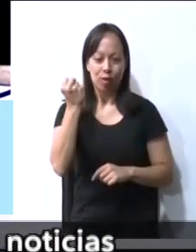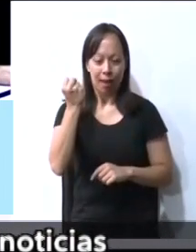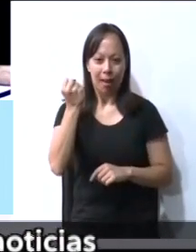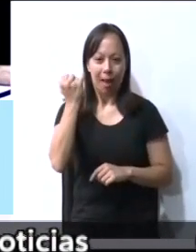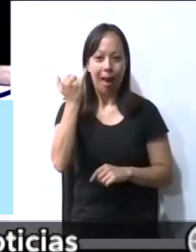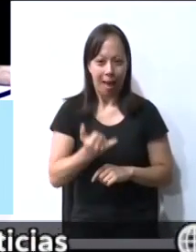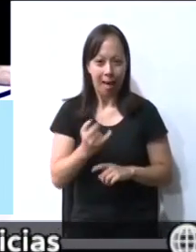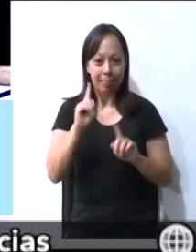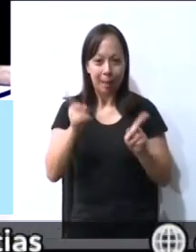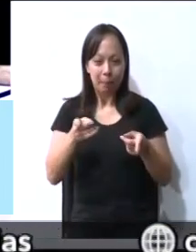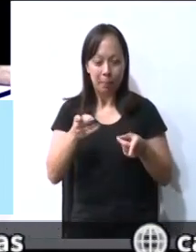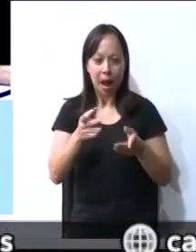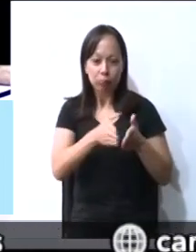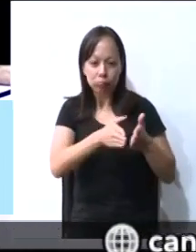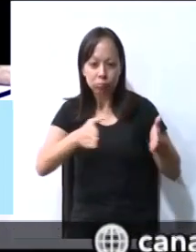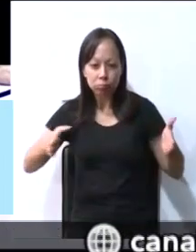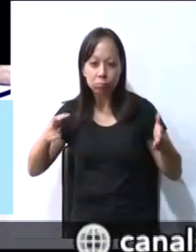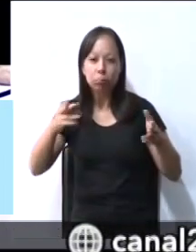lo sostuvimos en el tiempo.